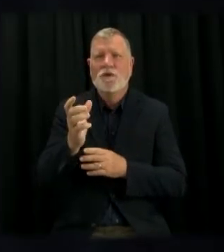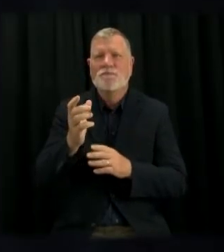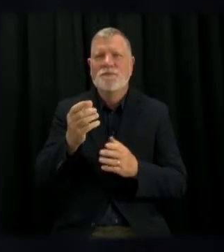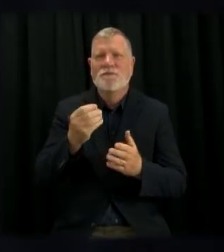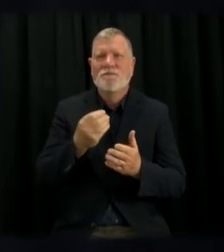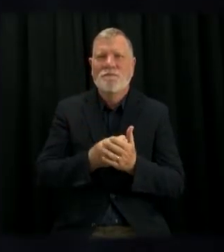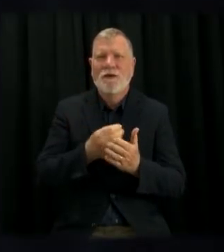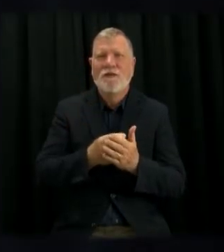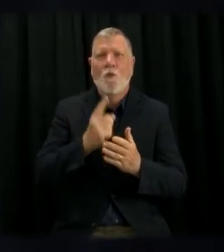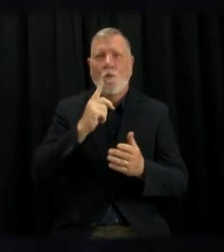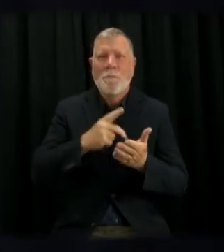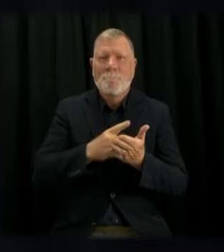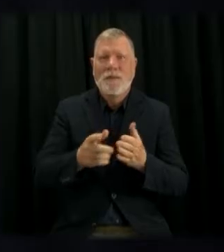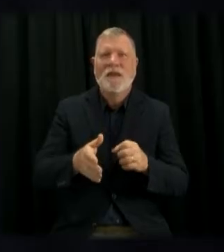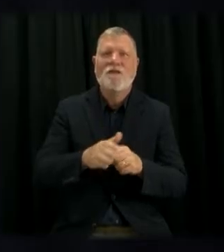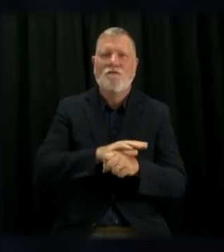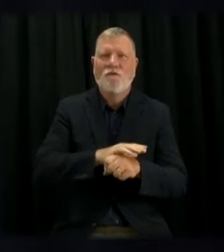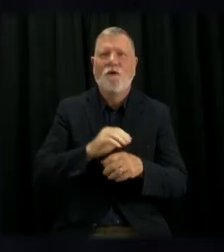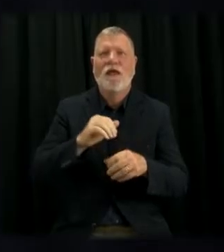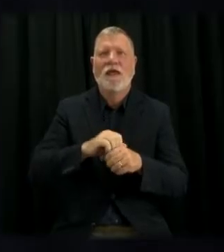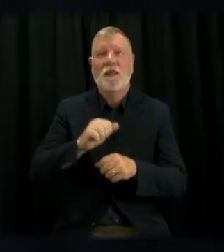en pagar los gobiernos